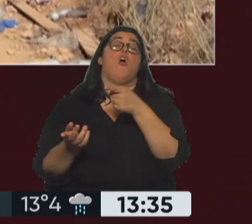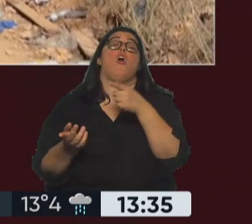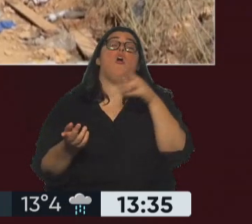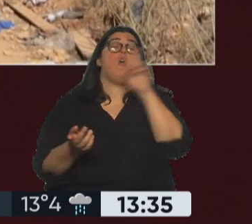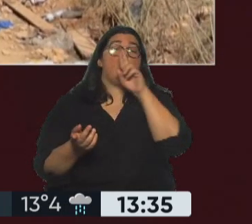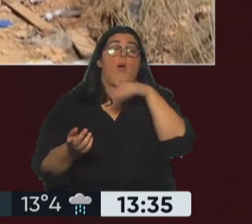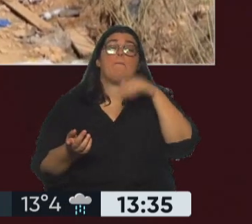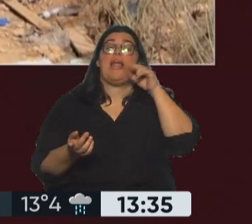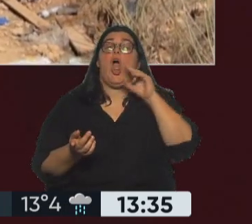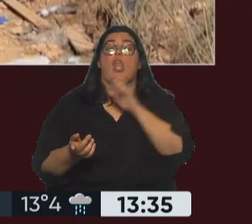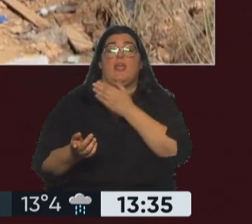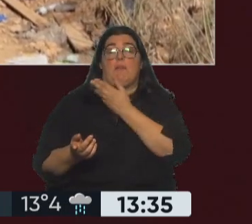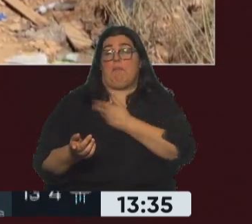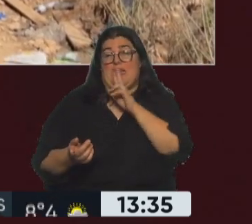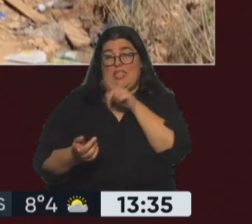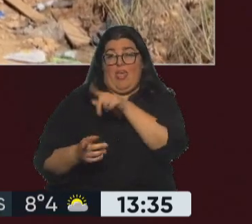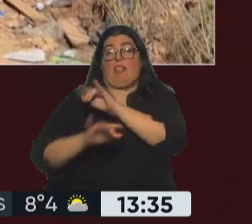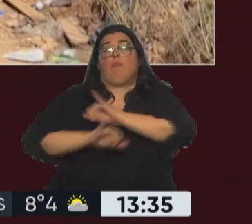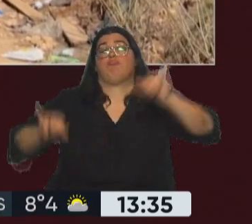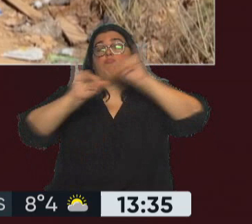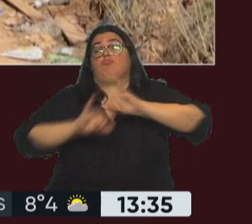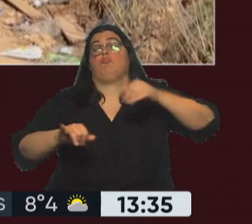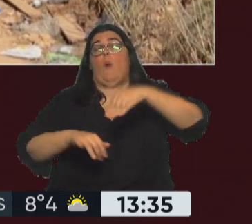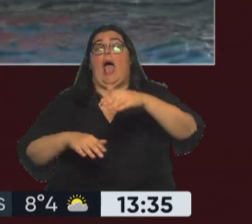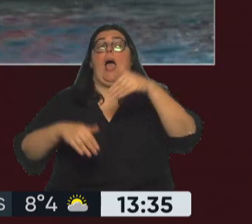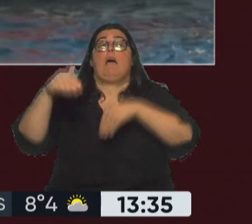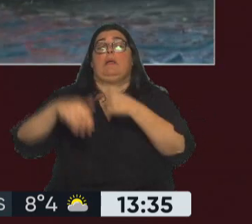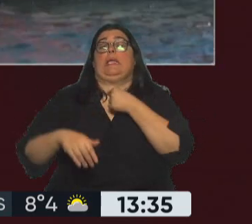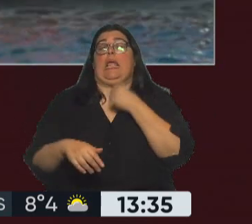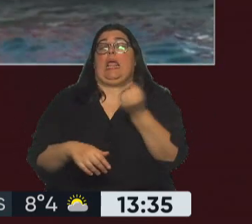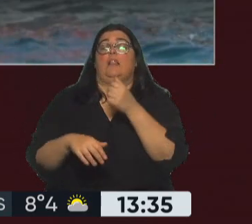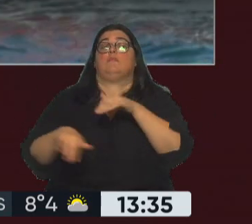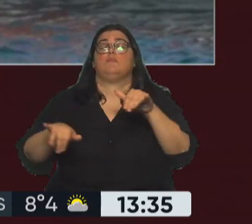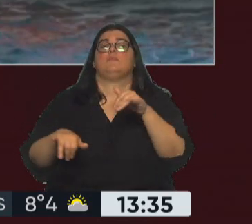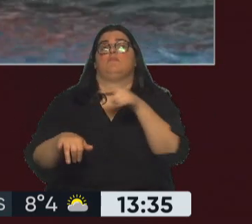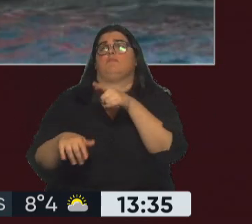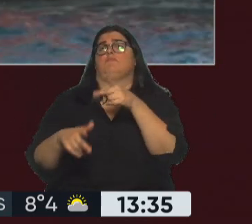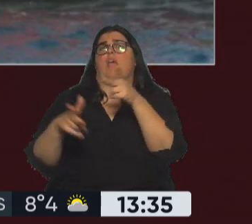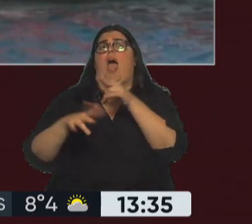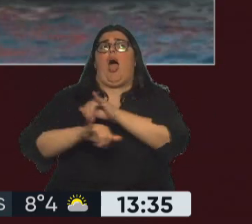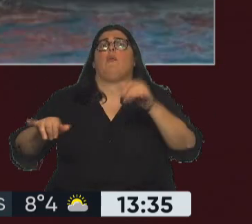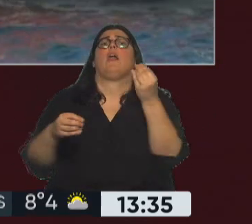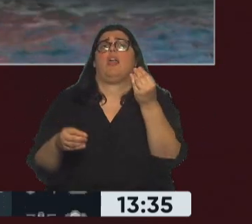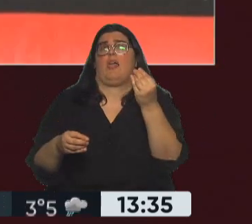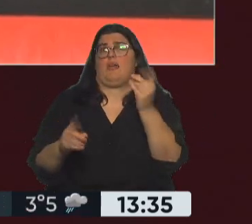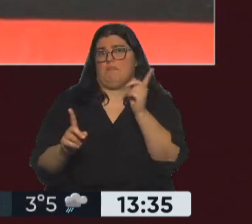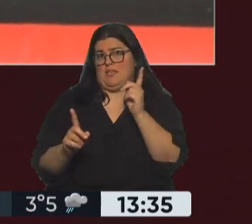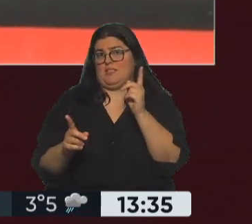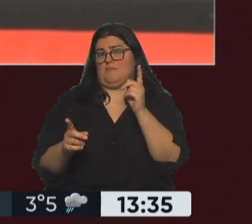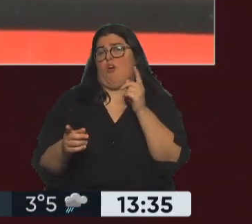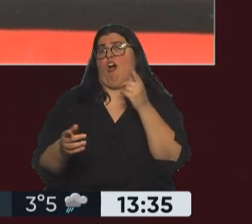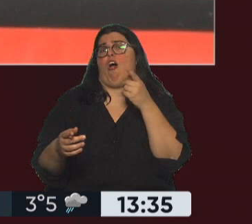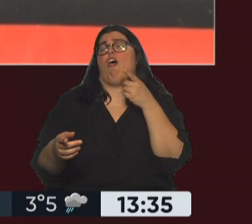Meloni y construyó en buena parte su legitimidad política tenía que ver con enfrentar lo que ella llamaba, digamos, estas